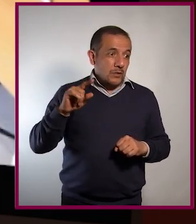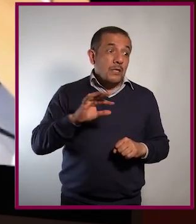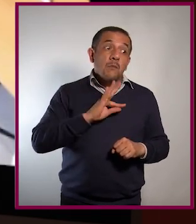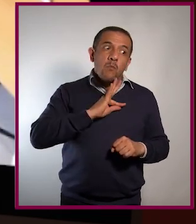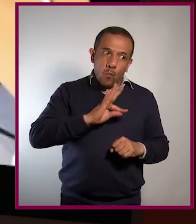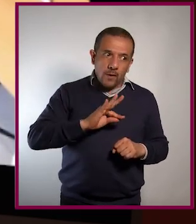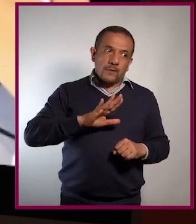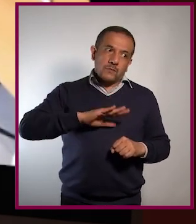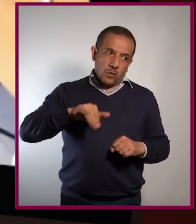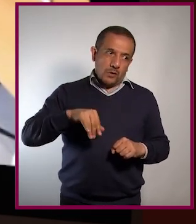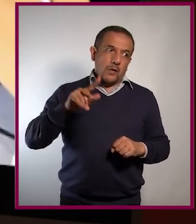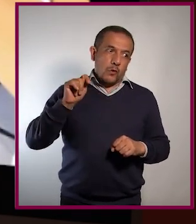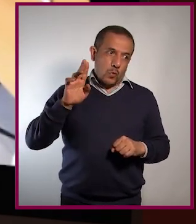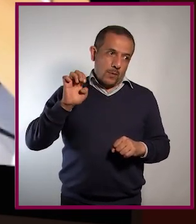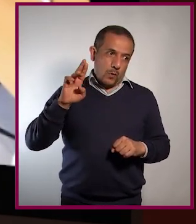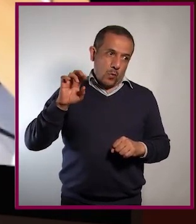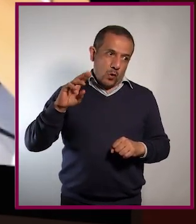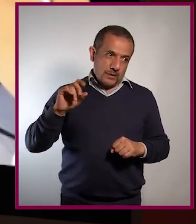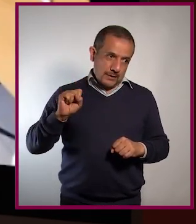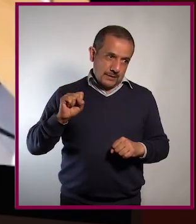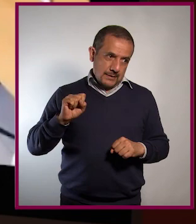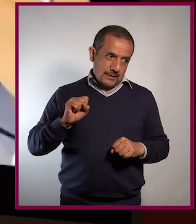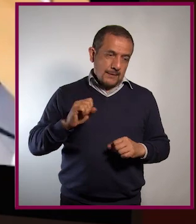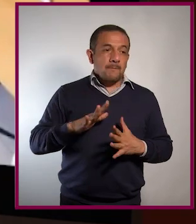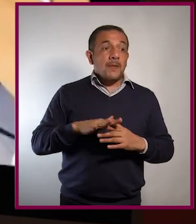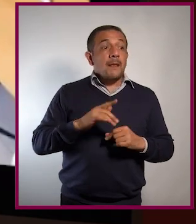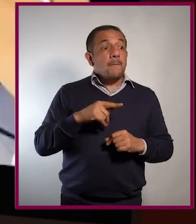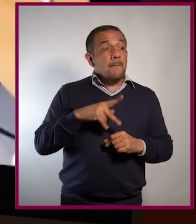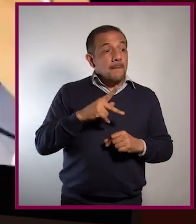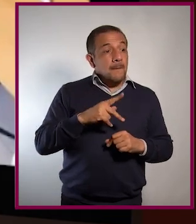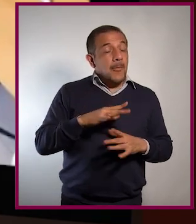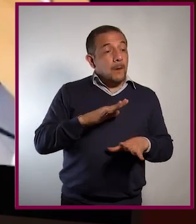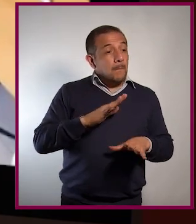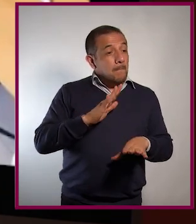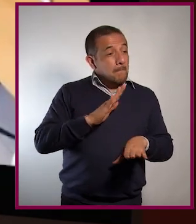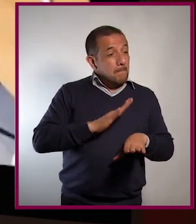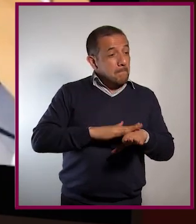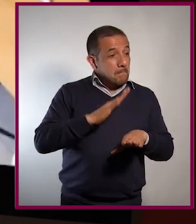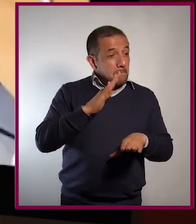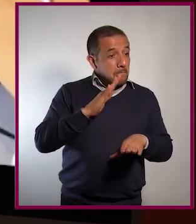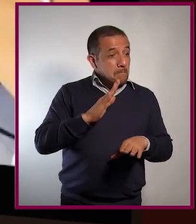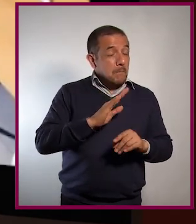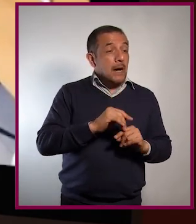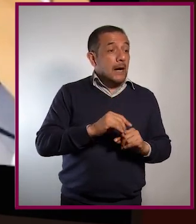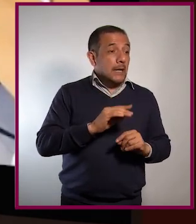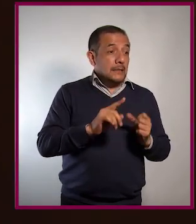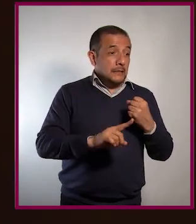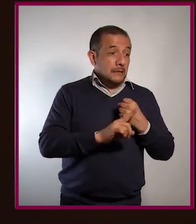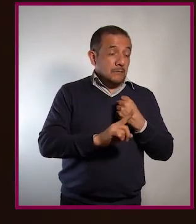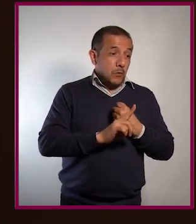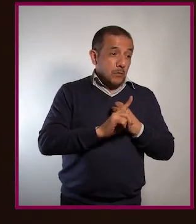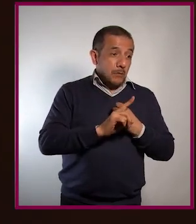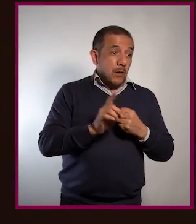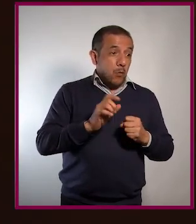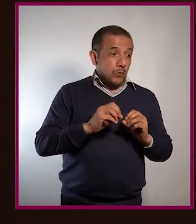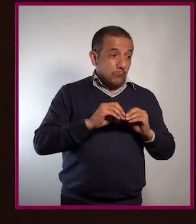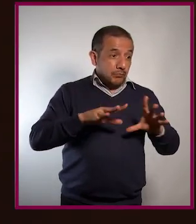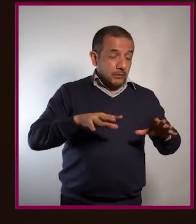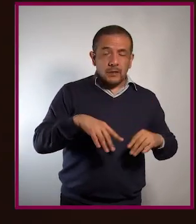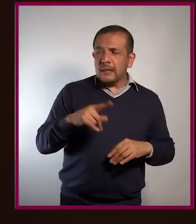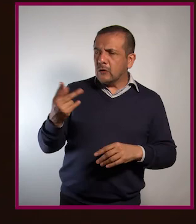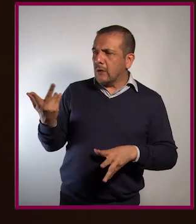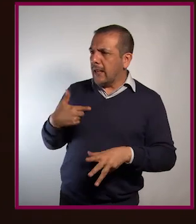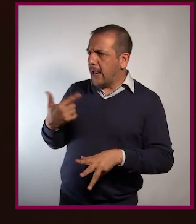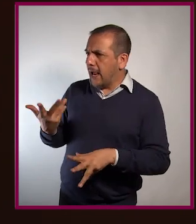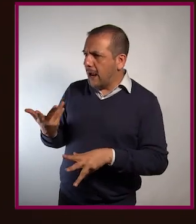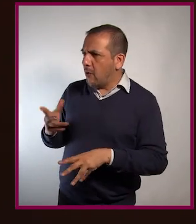y te puedes morir de tuberculosis con mucha mayor frecuencia a que si te quedas latente. ¿Qué hago si un familiar